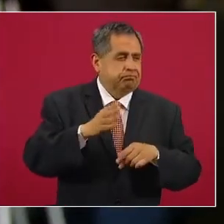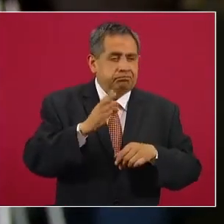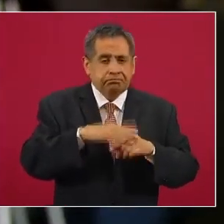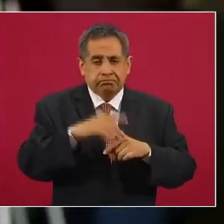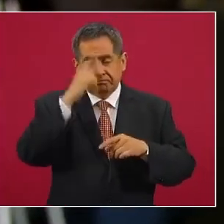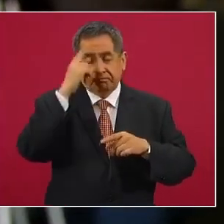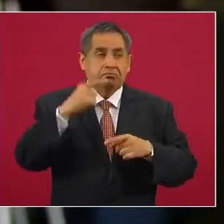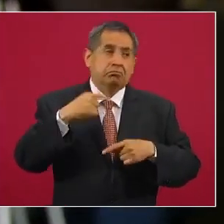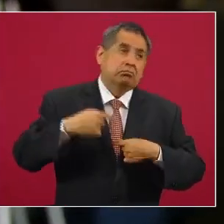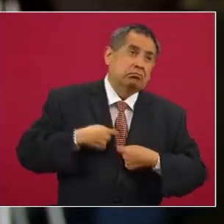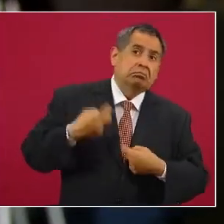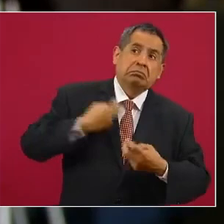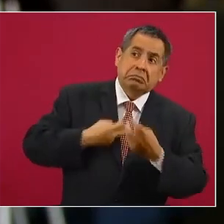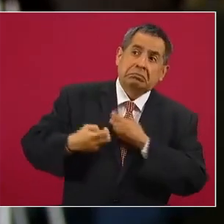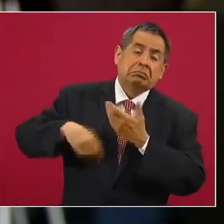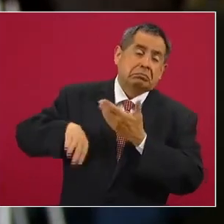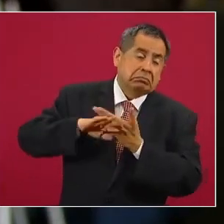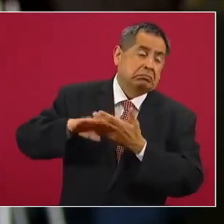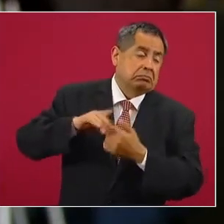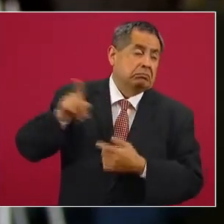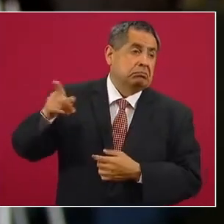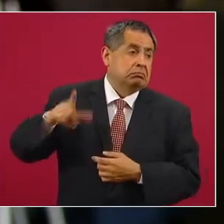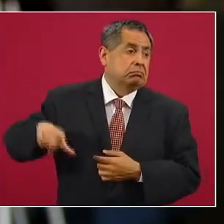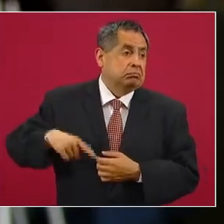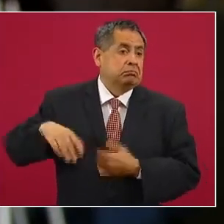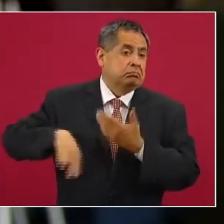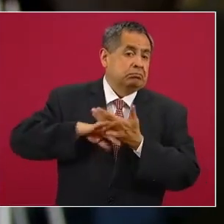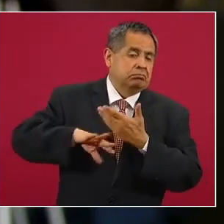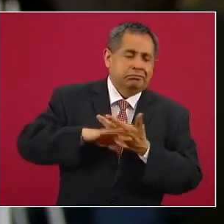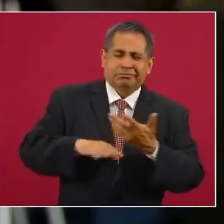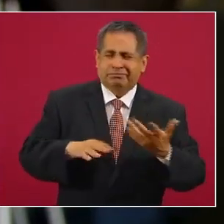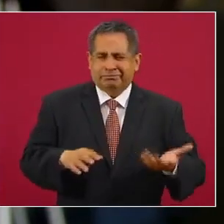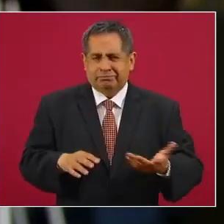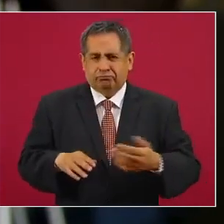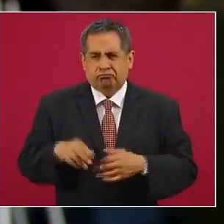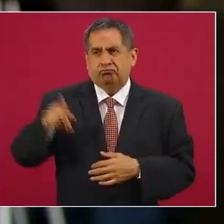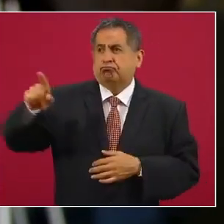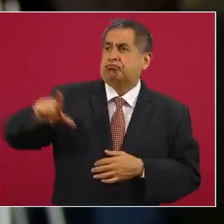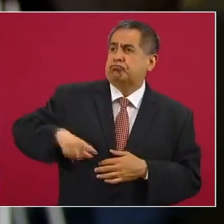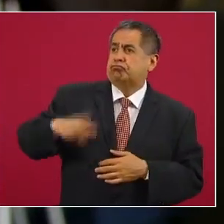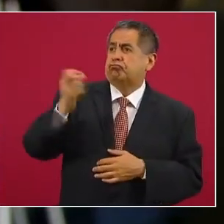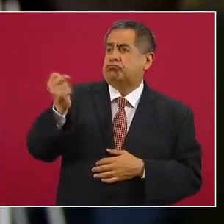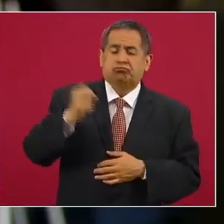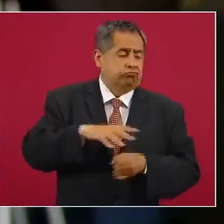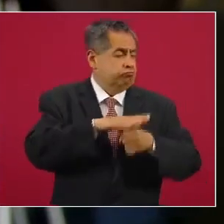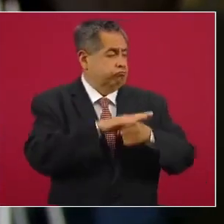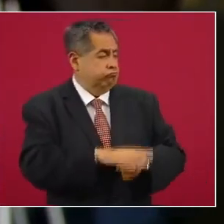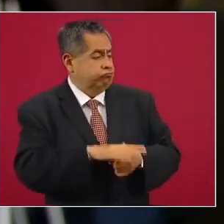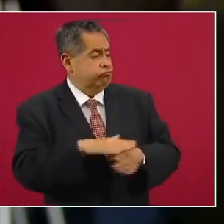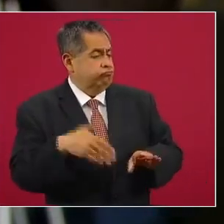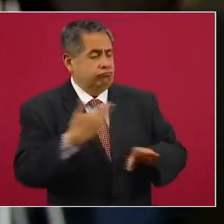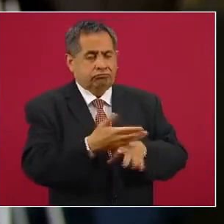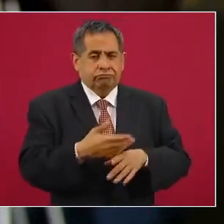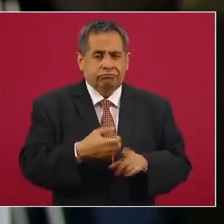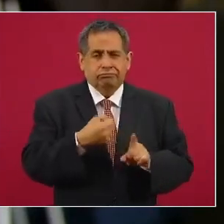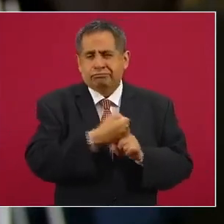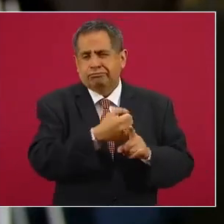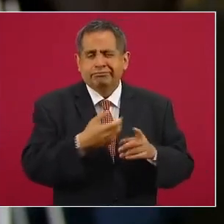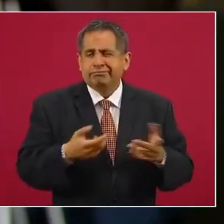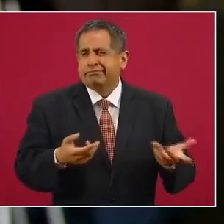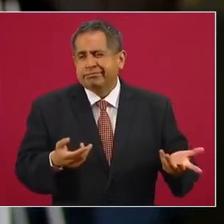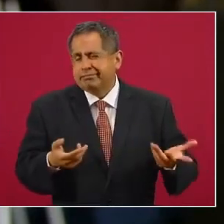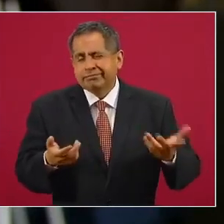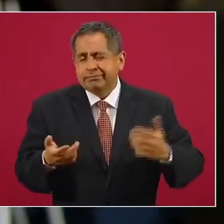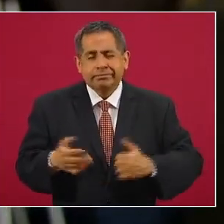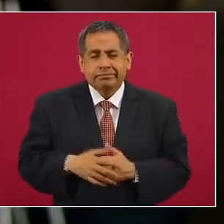de víctima, de acusar que desde el poder del Estado, del poder del gobierno, se le golpea, o